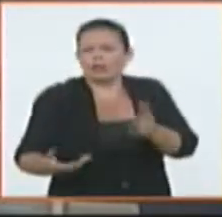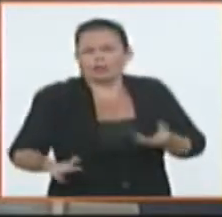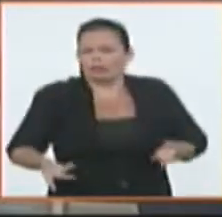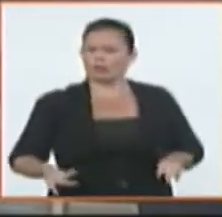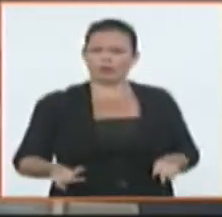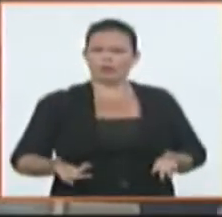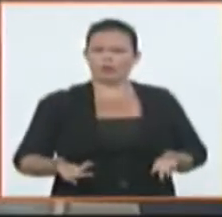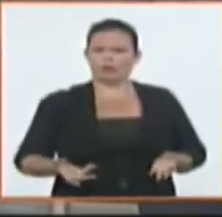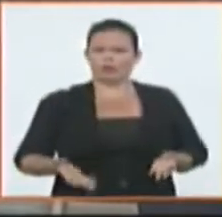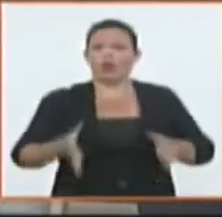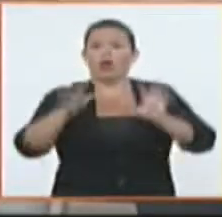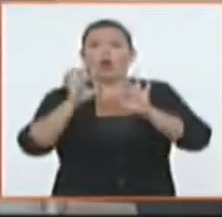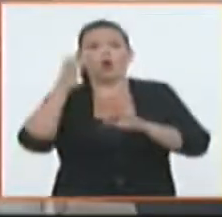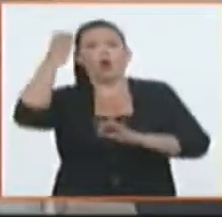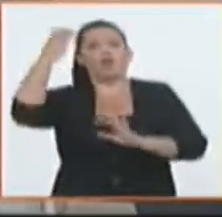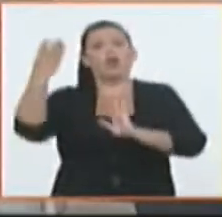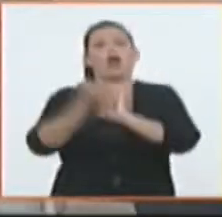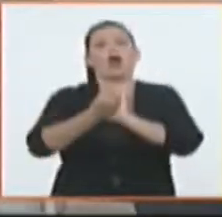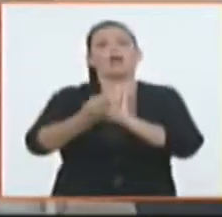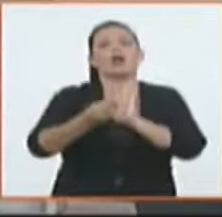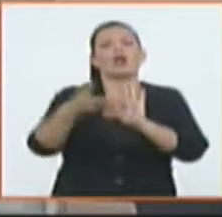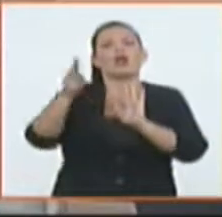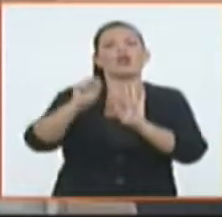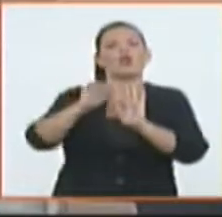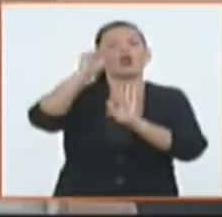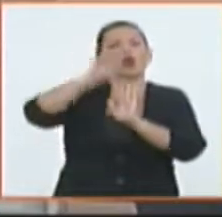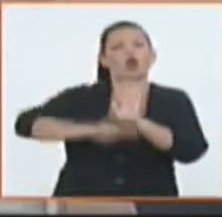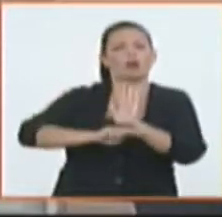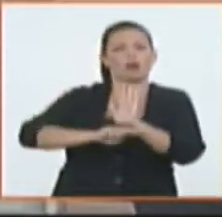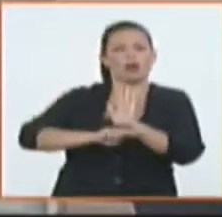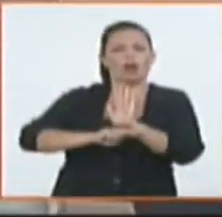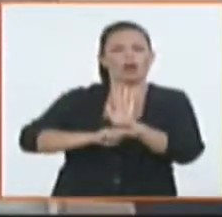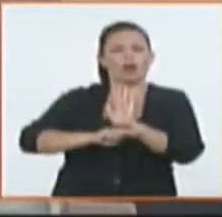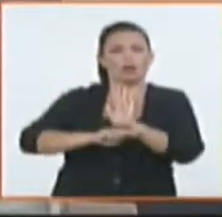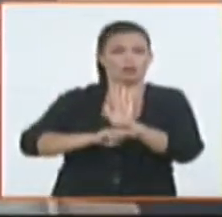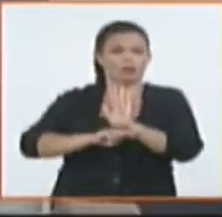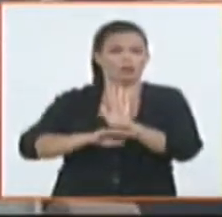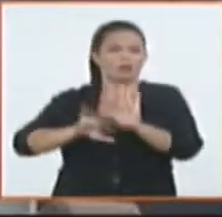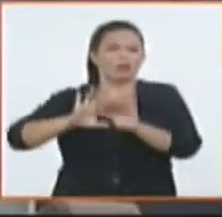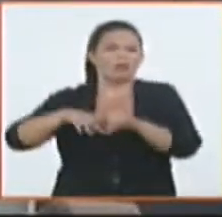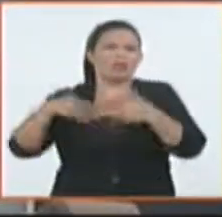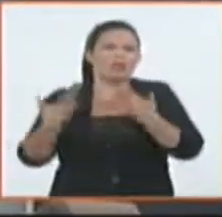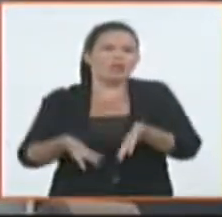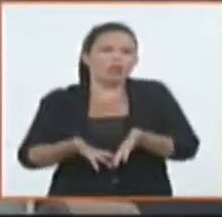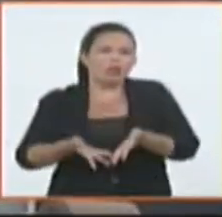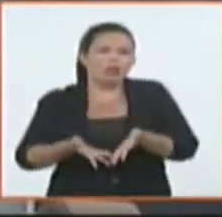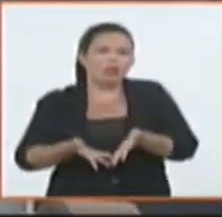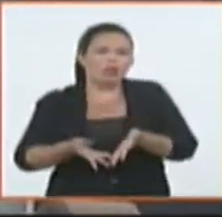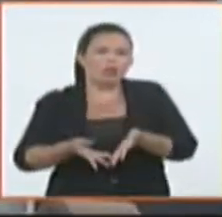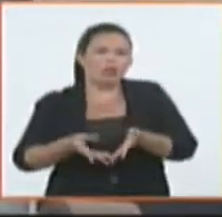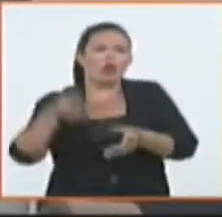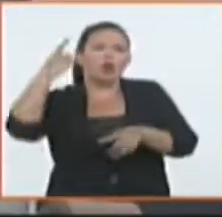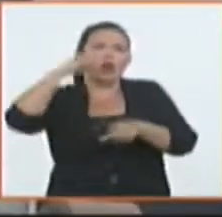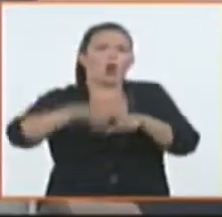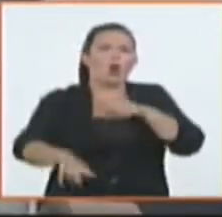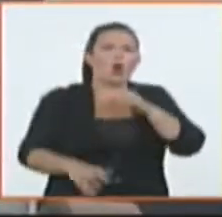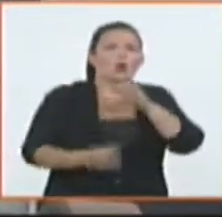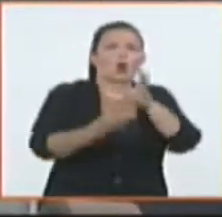rango que sea y que por el medio una OCDE hace una resolución ya limitando a las empresas